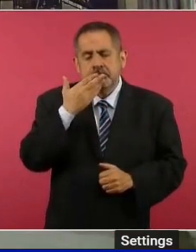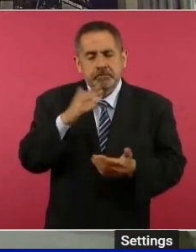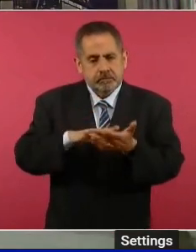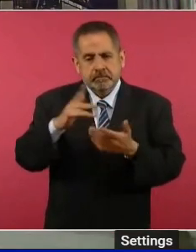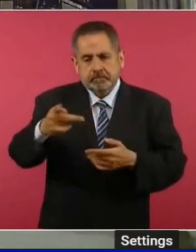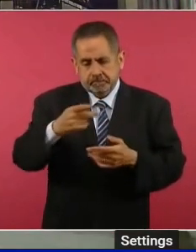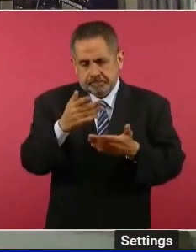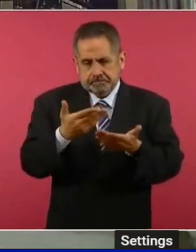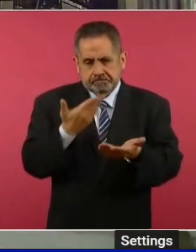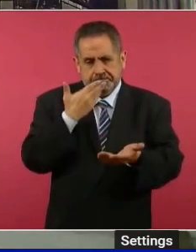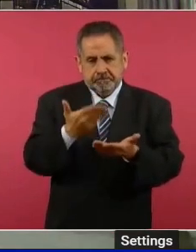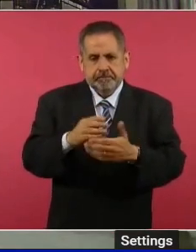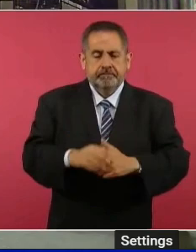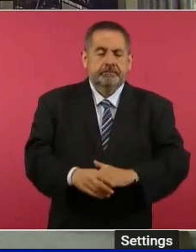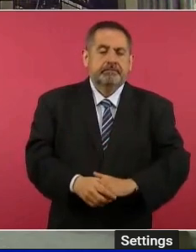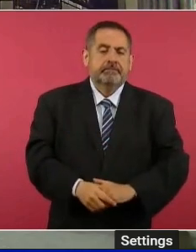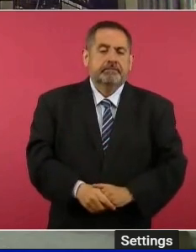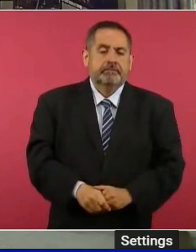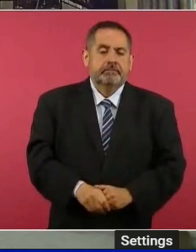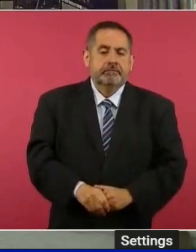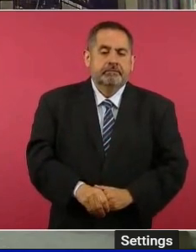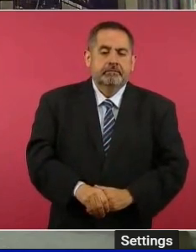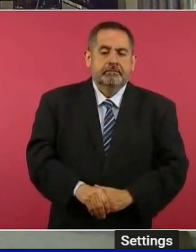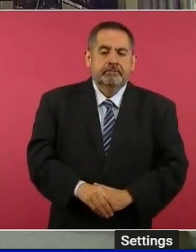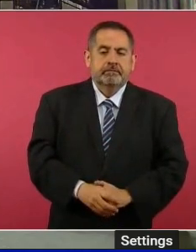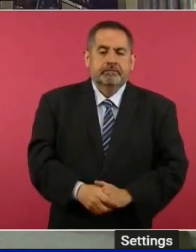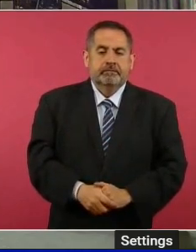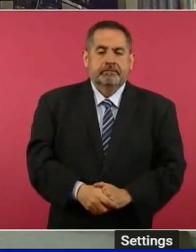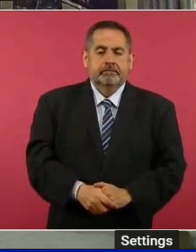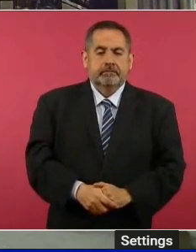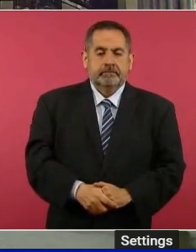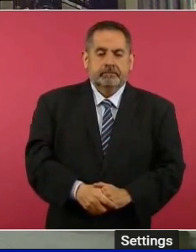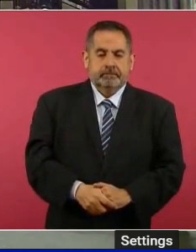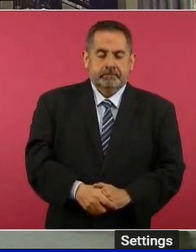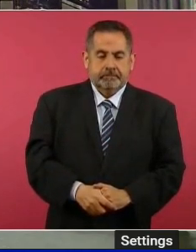tu planteamiento.